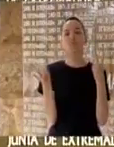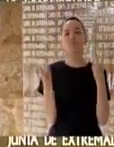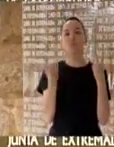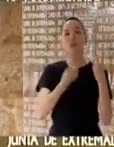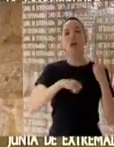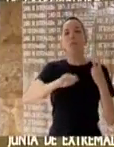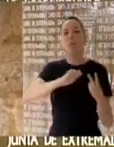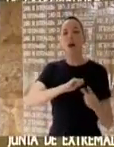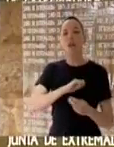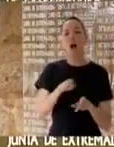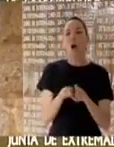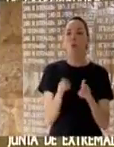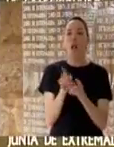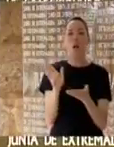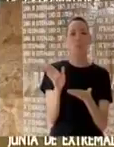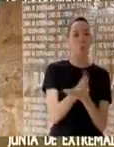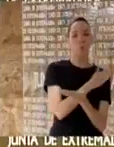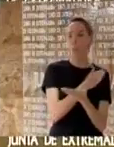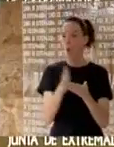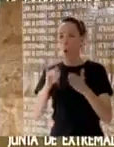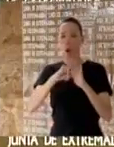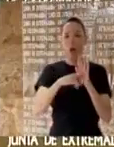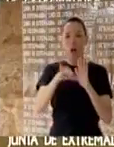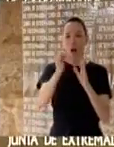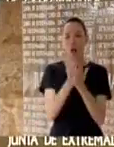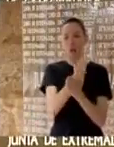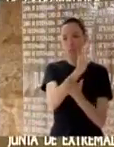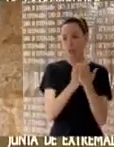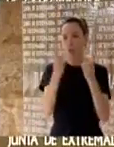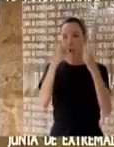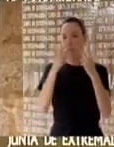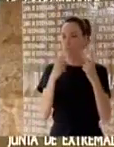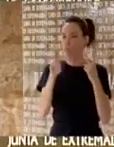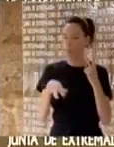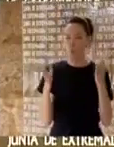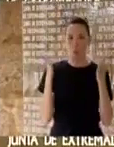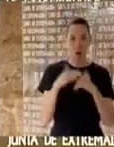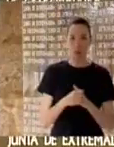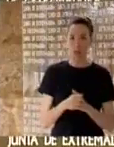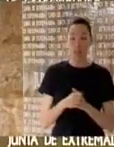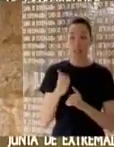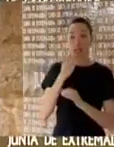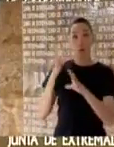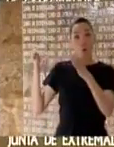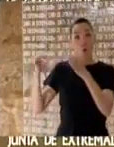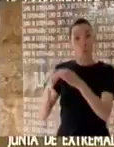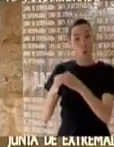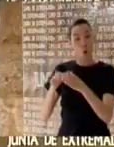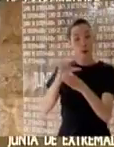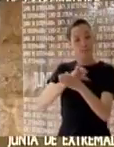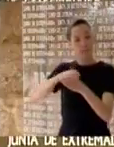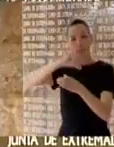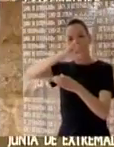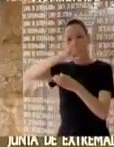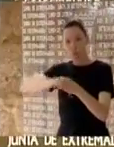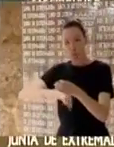legitimidades. Y, en consecuencia, si el bloque independentista vuelve a intentar crear legitimidades paralelas a través